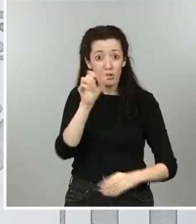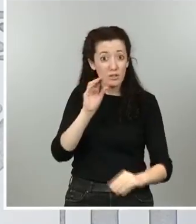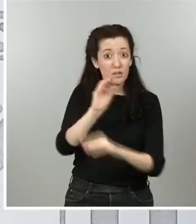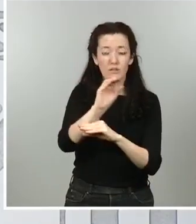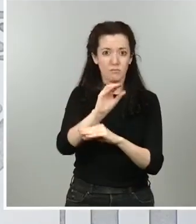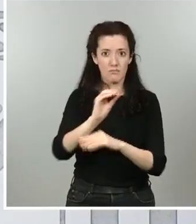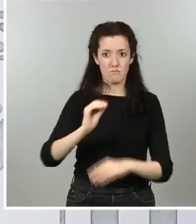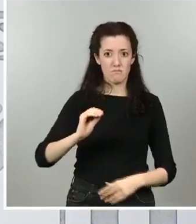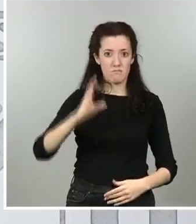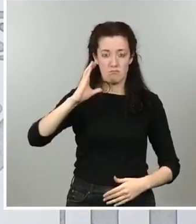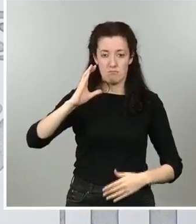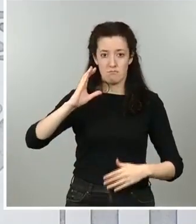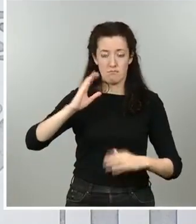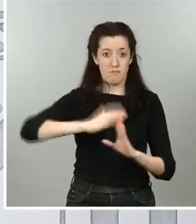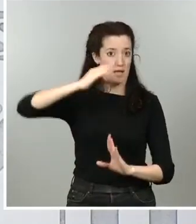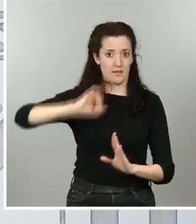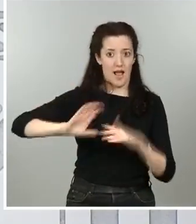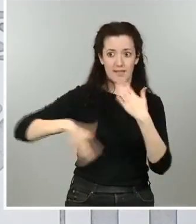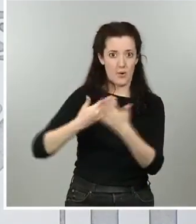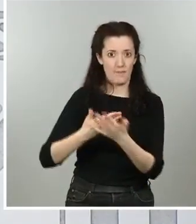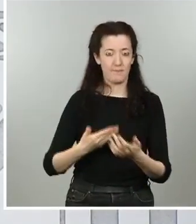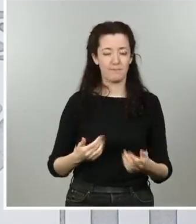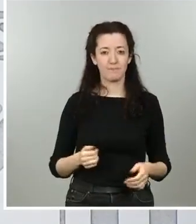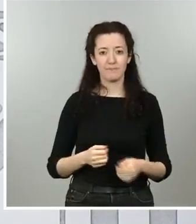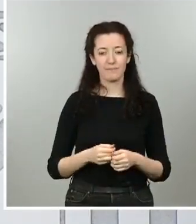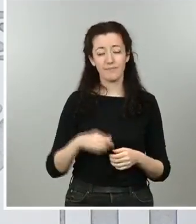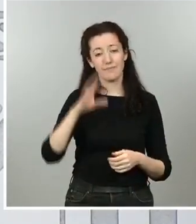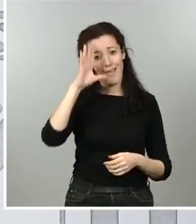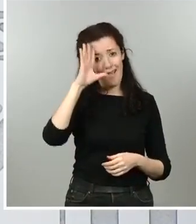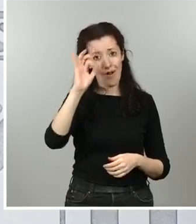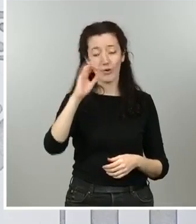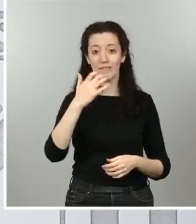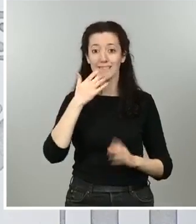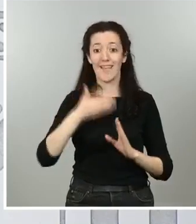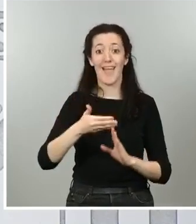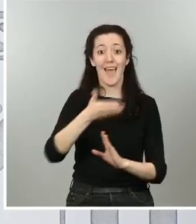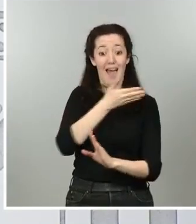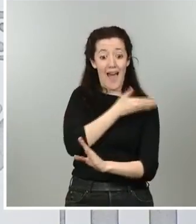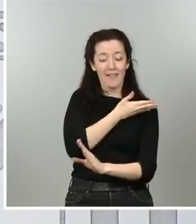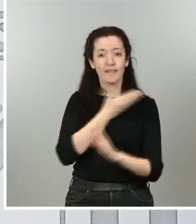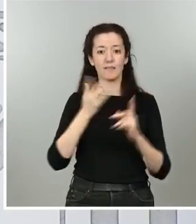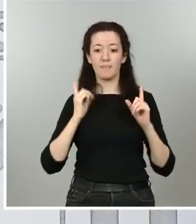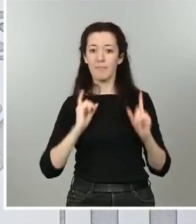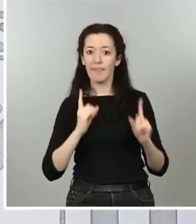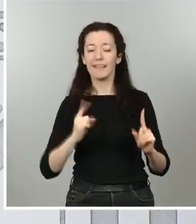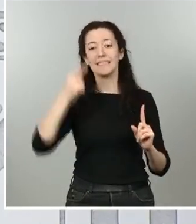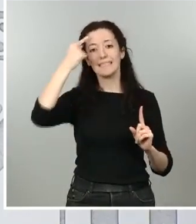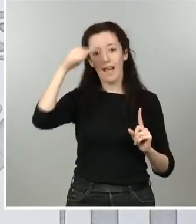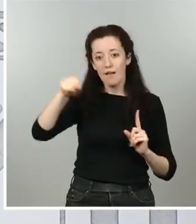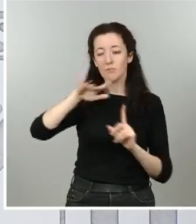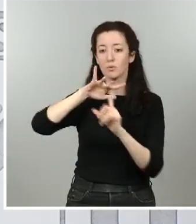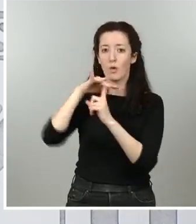registrado. Obviamente, si se hubiera tenido en cuenta el impacto de la crisis en estas cuentas públicas, este importe tendría que